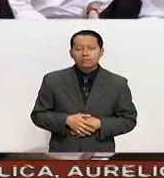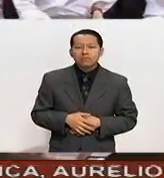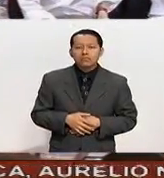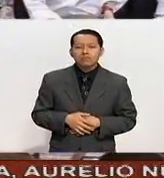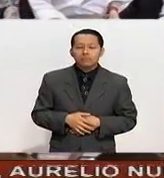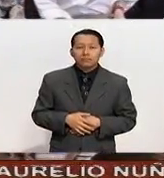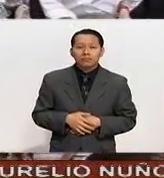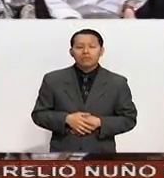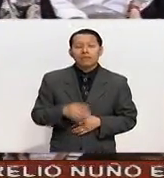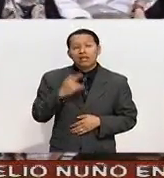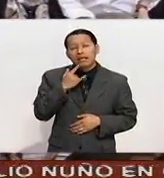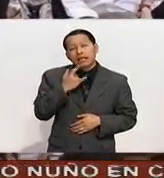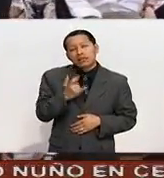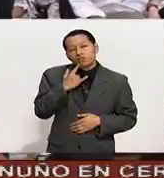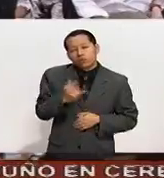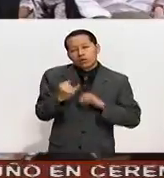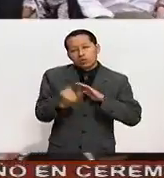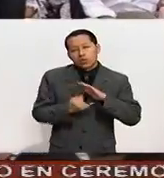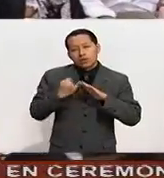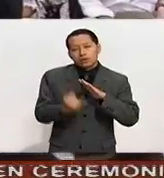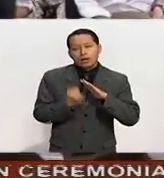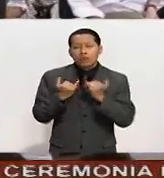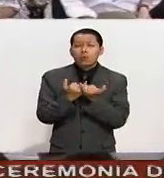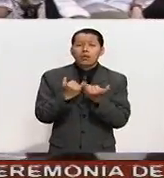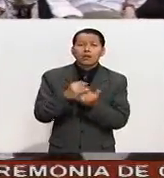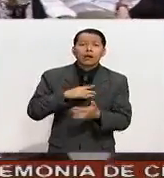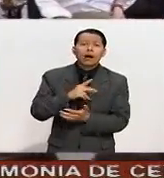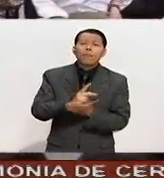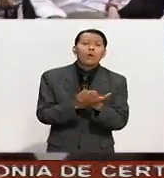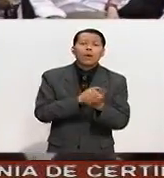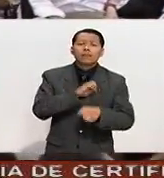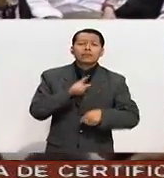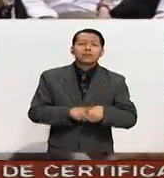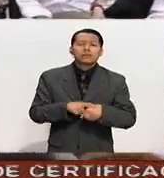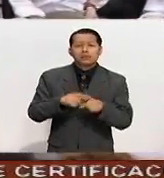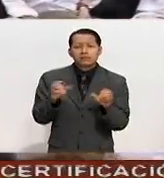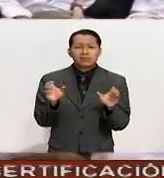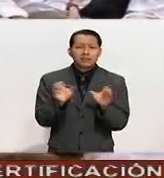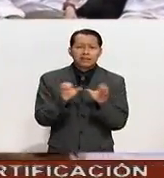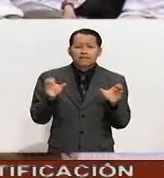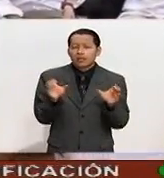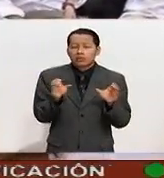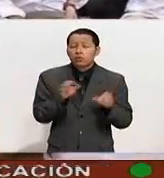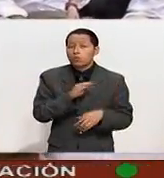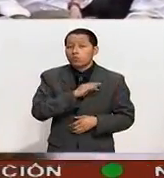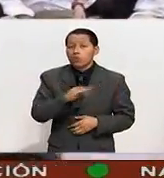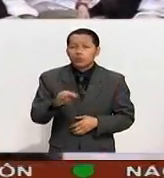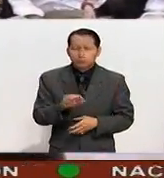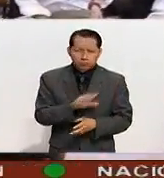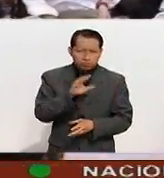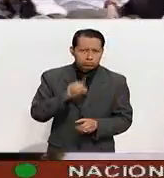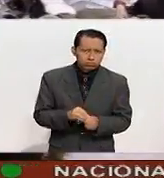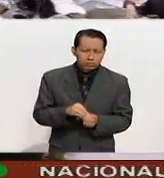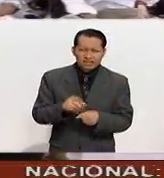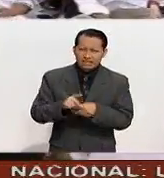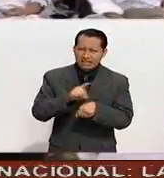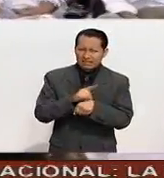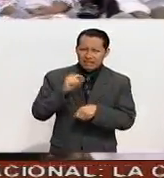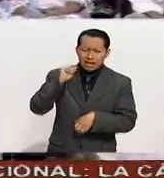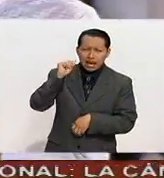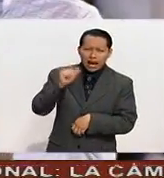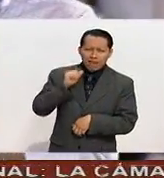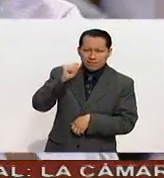En el esfuerzo regular de INEA y en este programa especial de certificación puesto en marcha desde abril de este